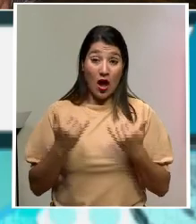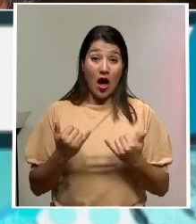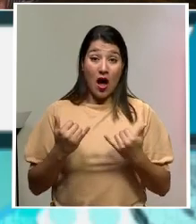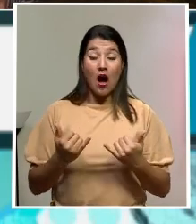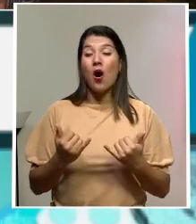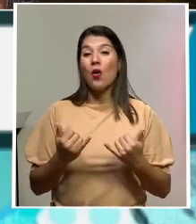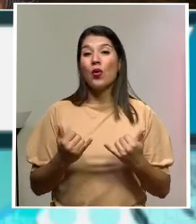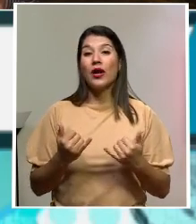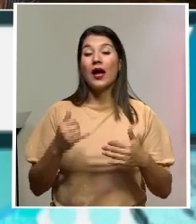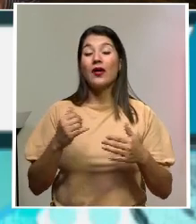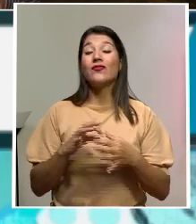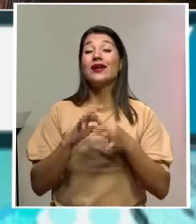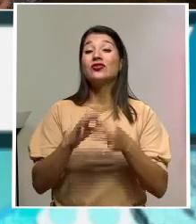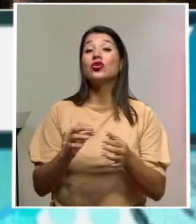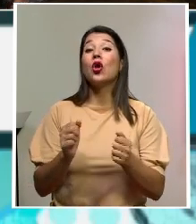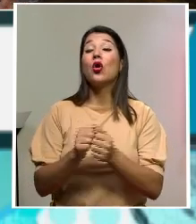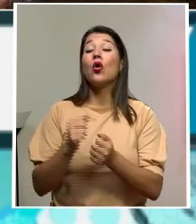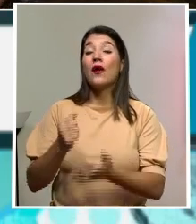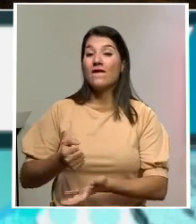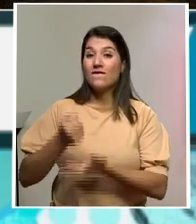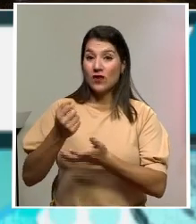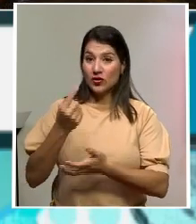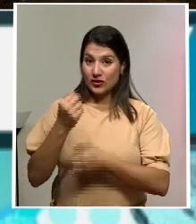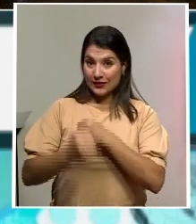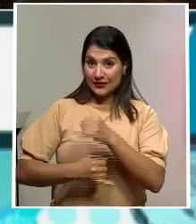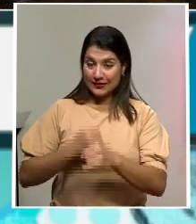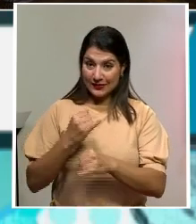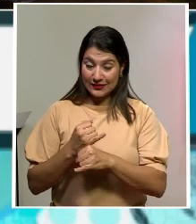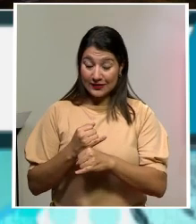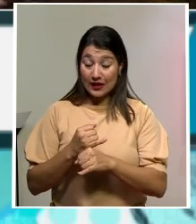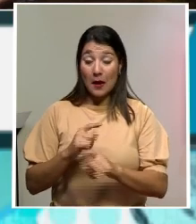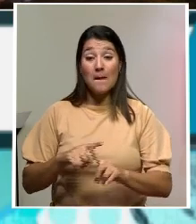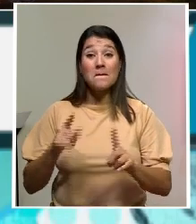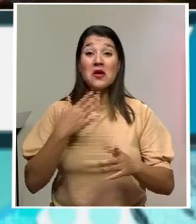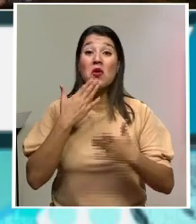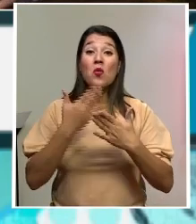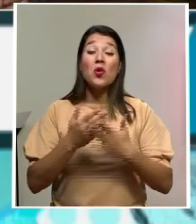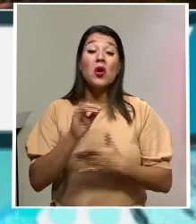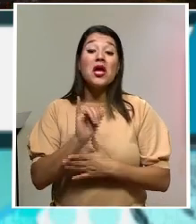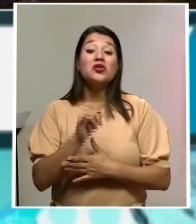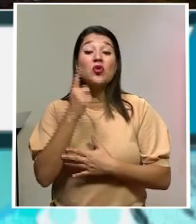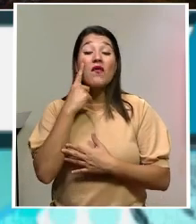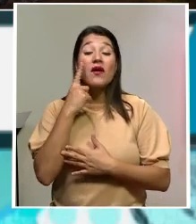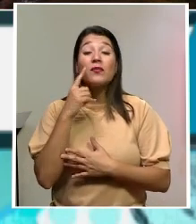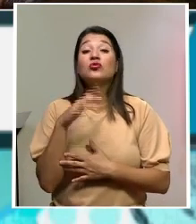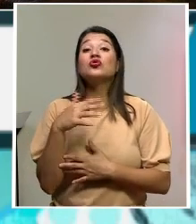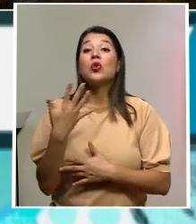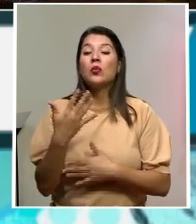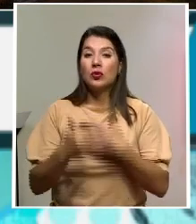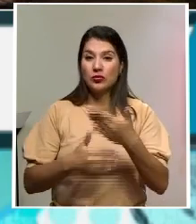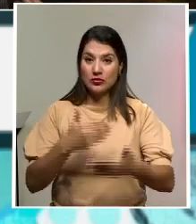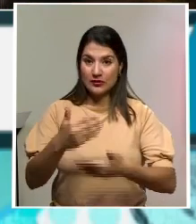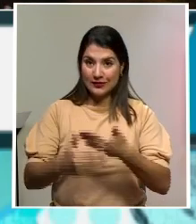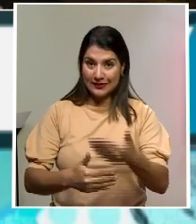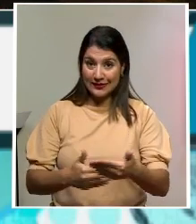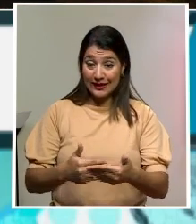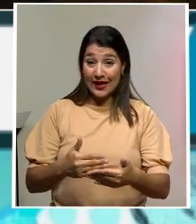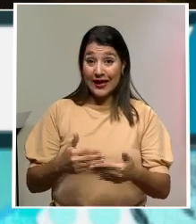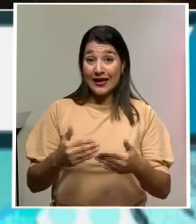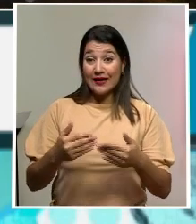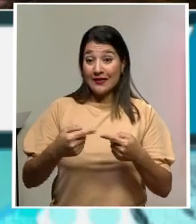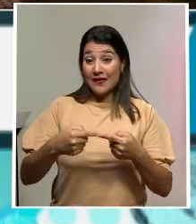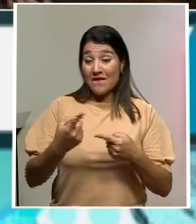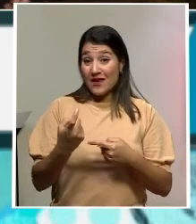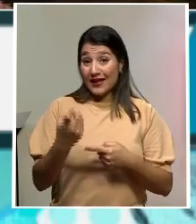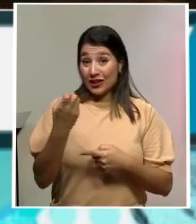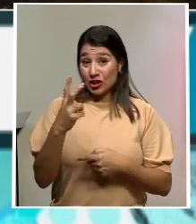respecto a la agenda del Fondo Monetario Internacional. Así que bueno, todo esto vamos a ir viendo cómo sucede. Son 12 días para el plazo que tenía el